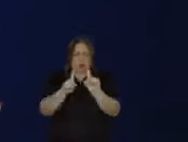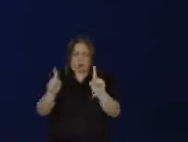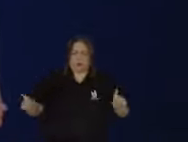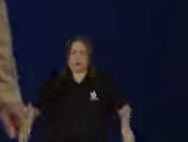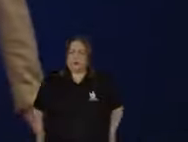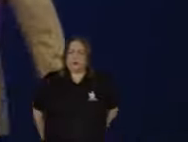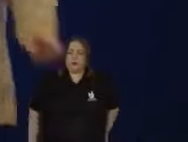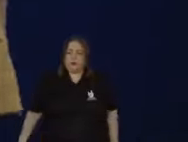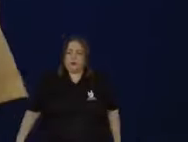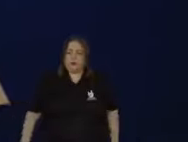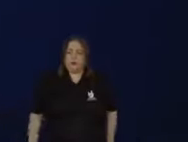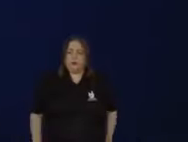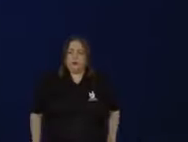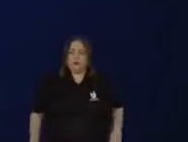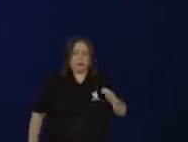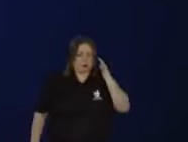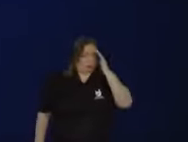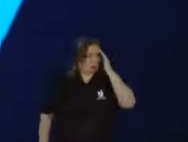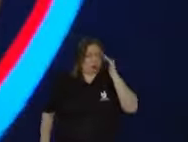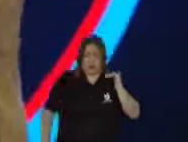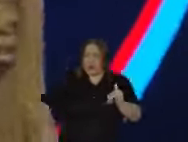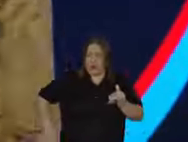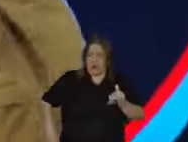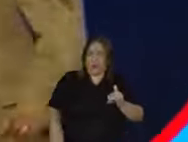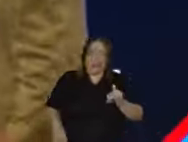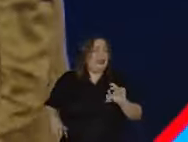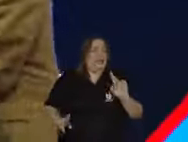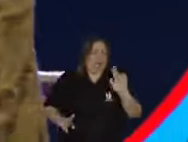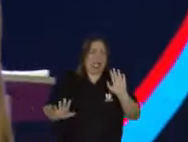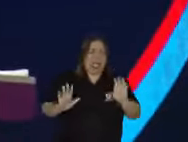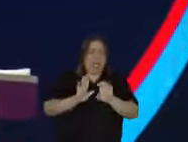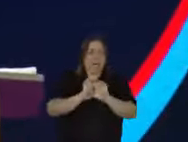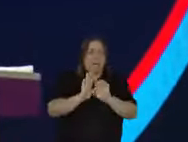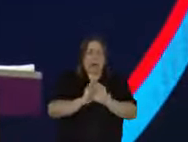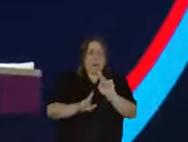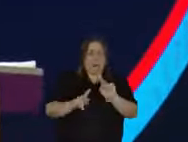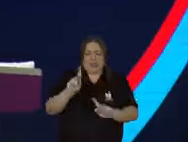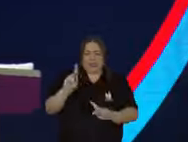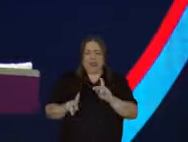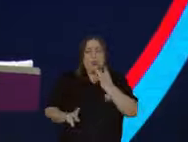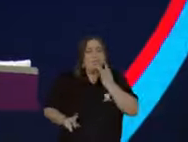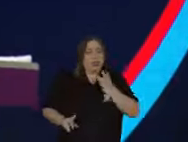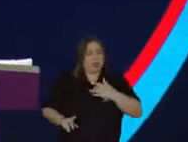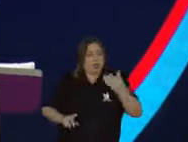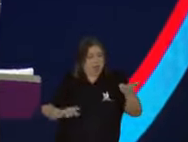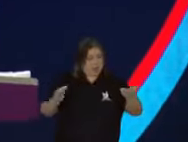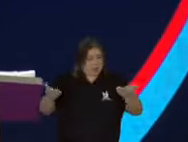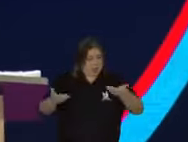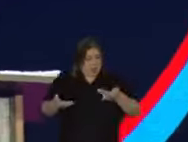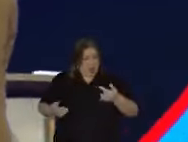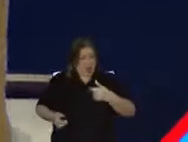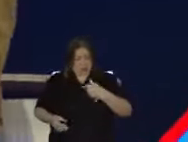Hasta porque invitó a todos los niños de la iglesia al cumpleaños de su hijo y a mi hijo no lo invitó.